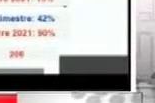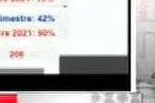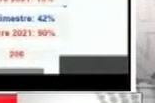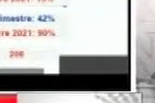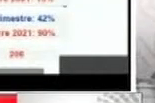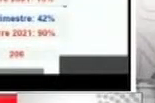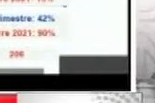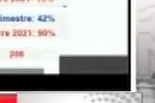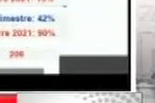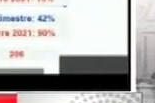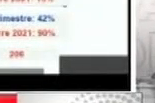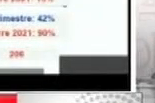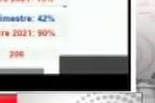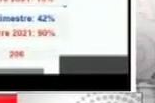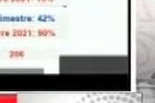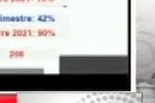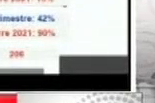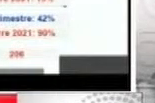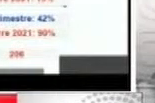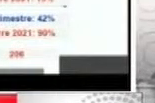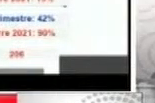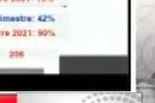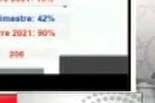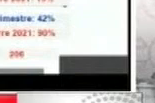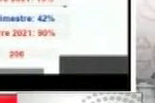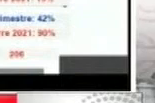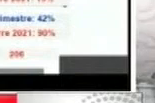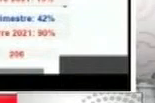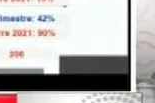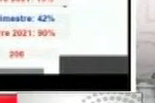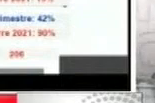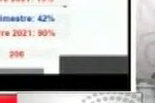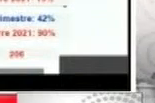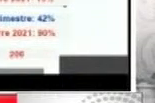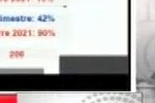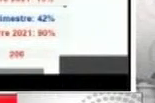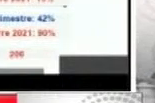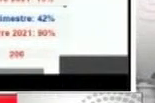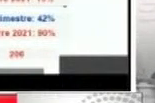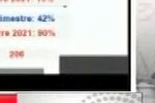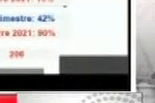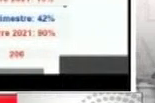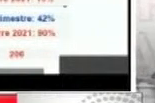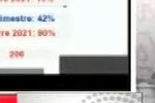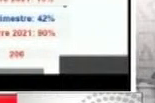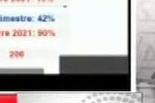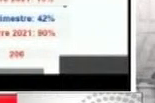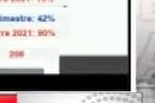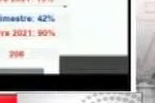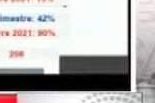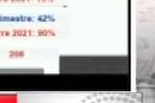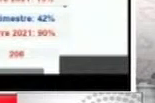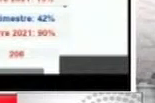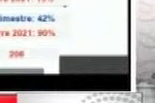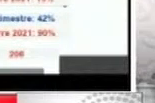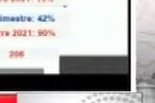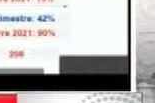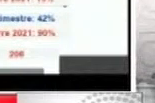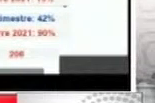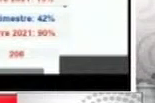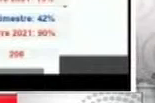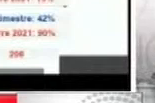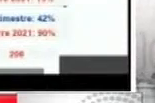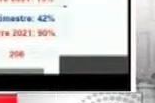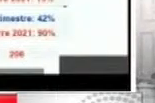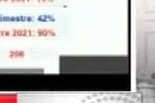reubicarse en otros sectores mucho más prioritarios, ¿no? Una de ellos es avanzar en el consumo de papel. Necesitamos